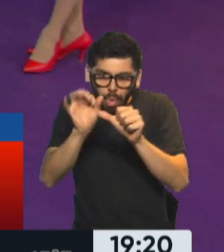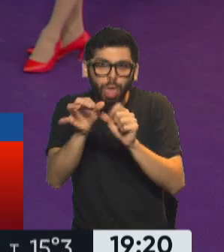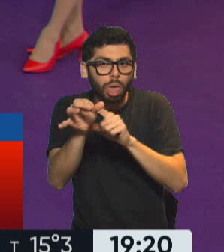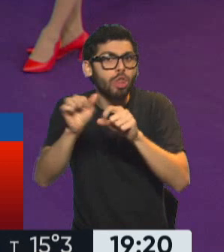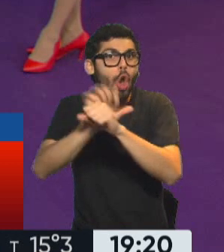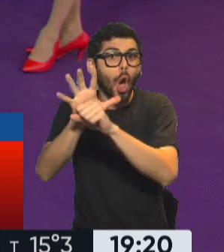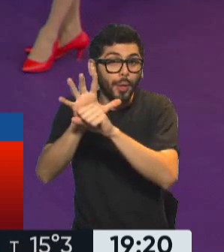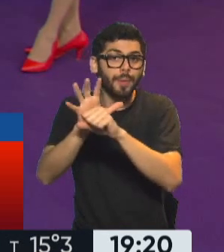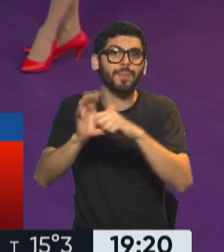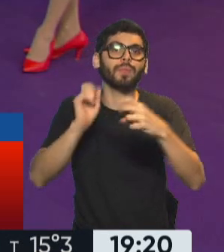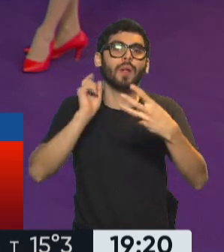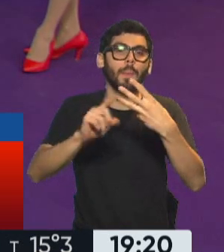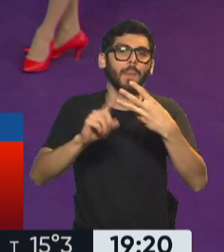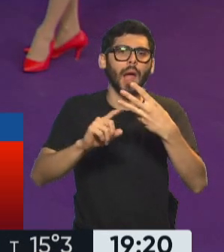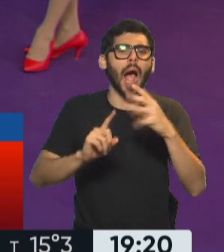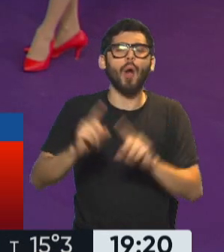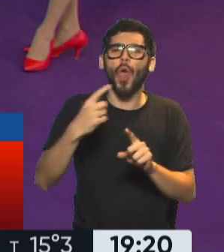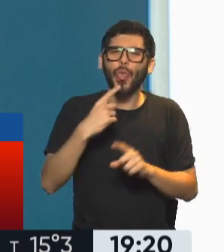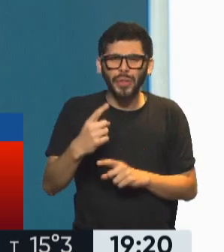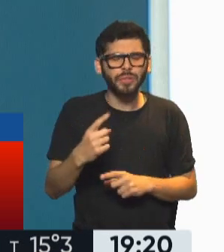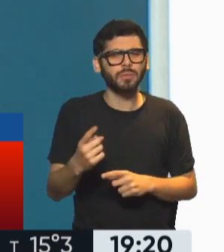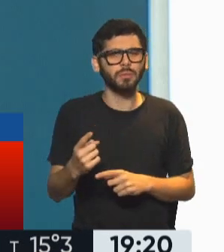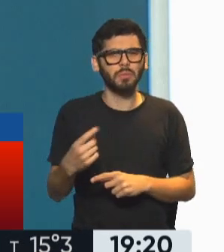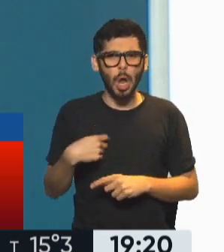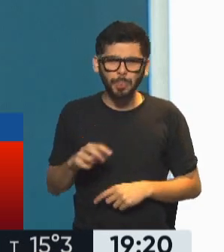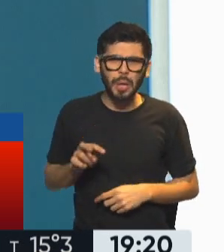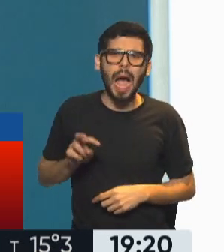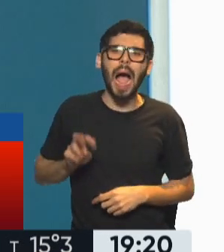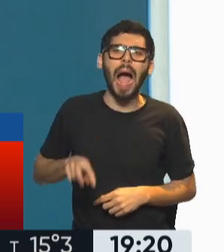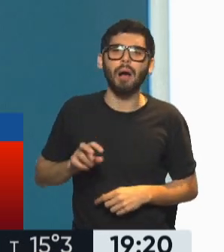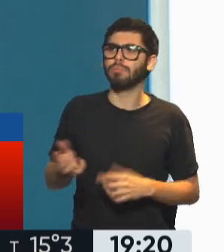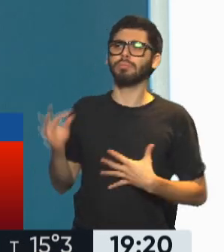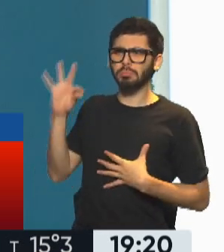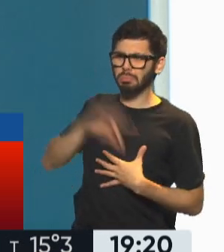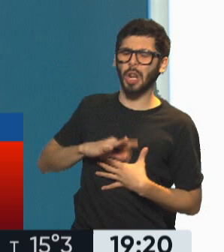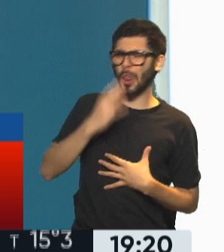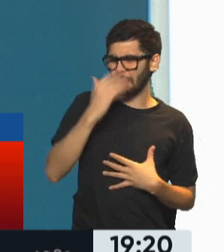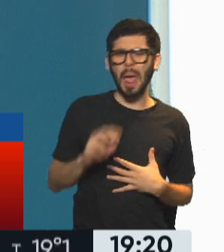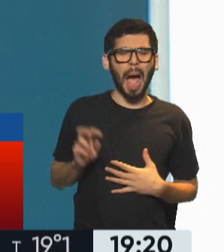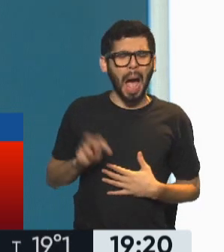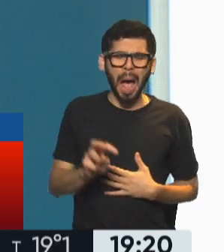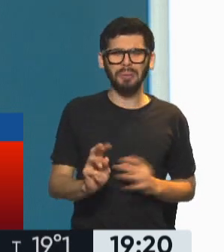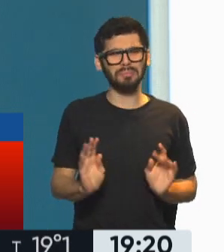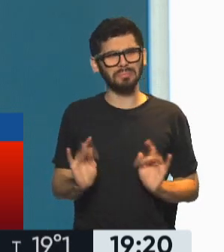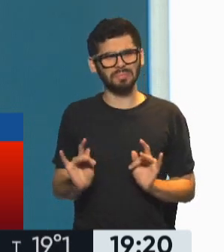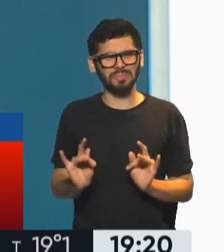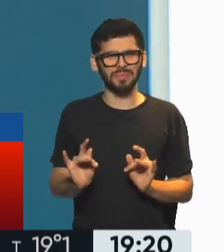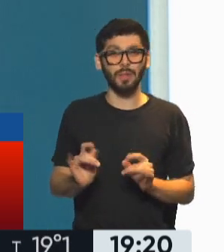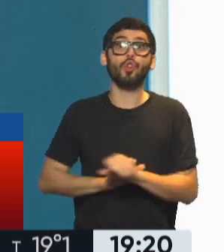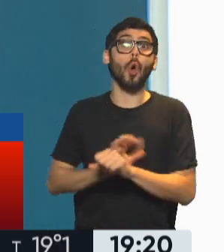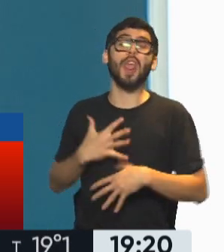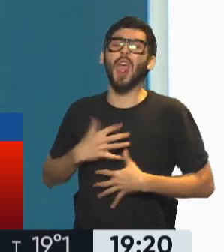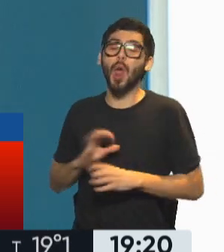trastornos. Hay pacientes que describen, sí, tengo un problemita para caminar después de que me agarré el COVID, seguramente después de los COVID